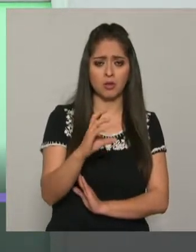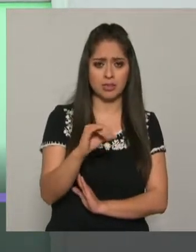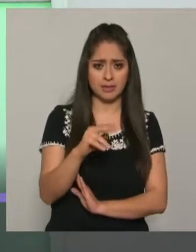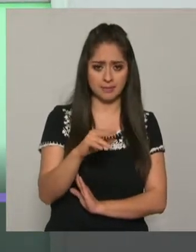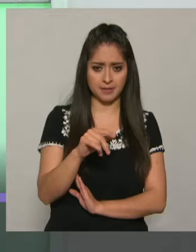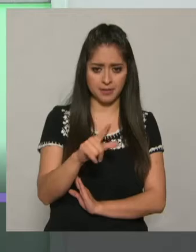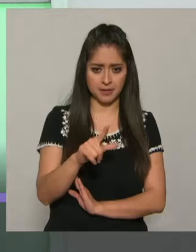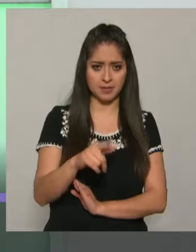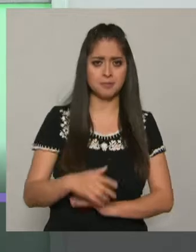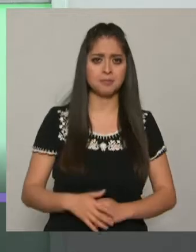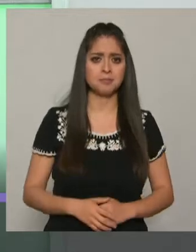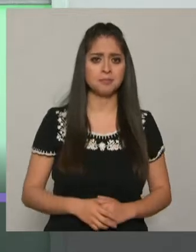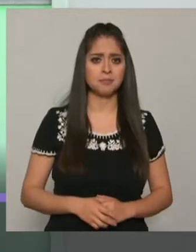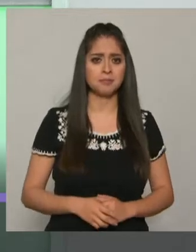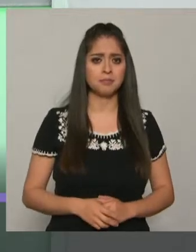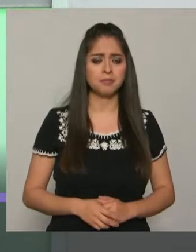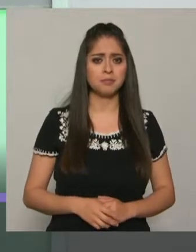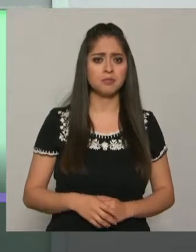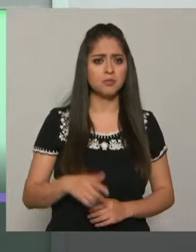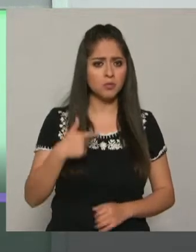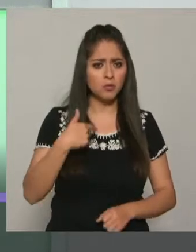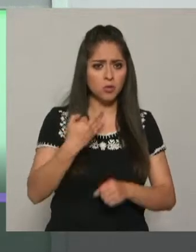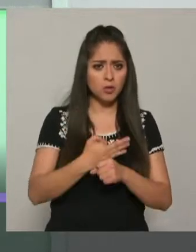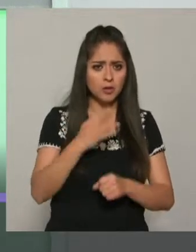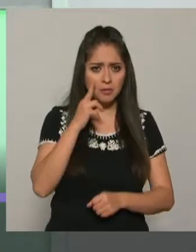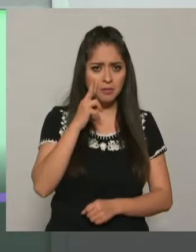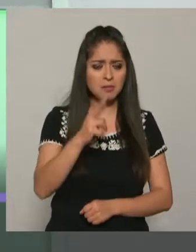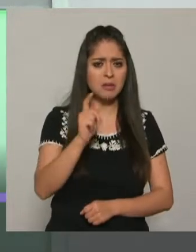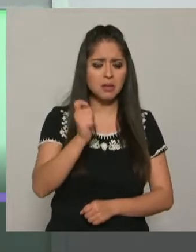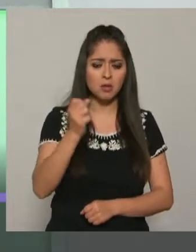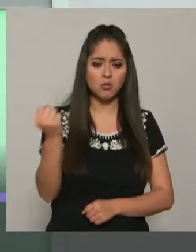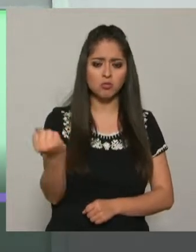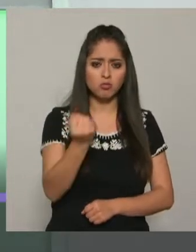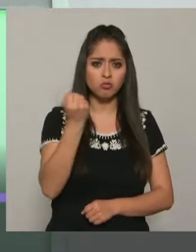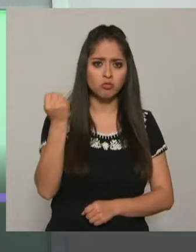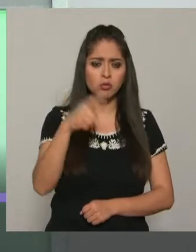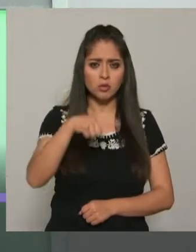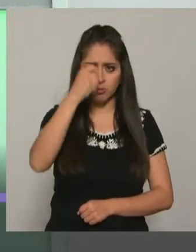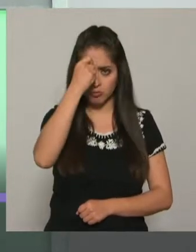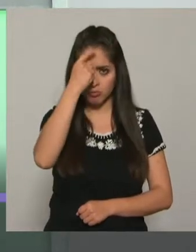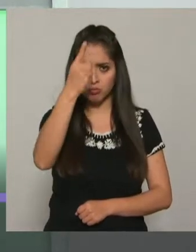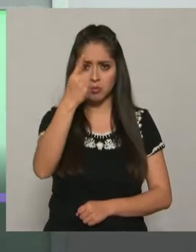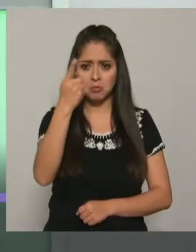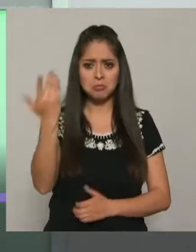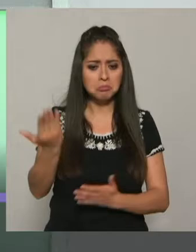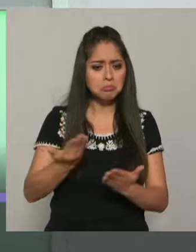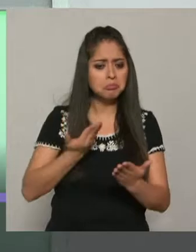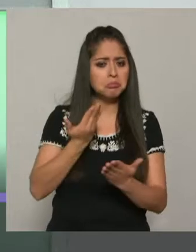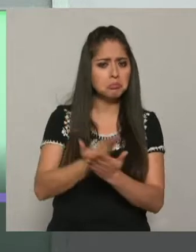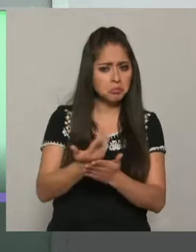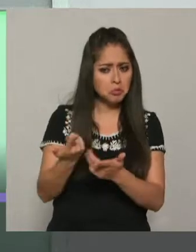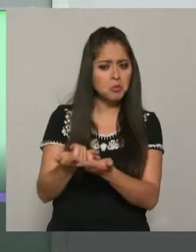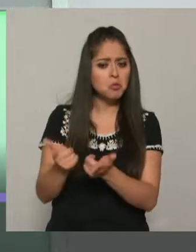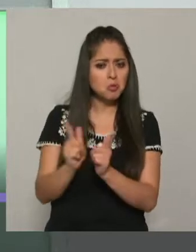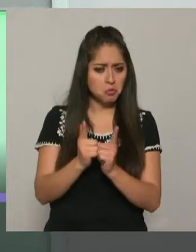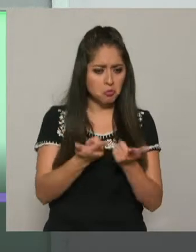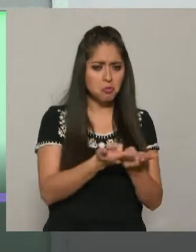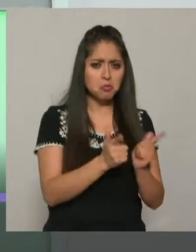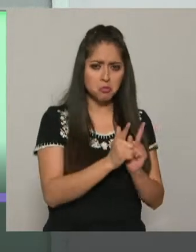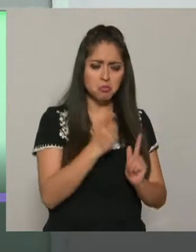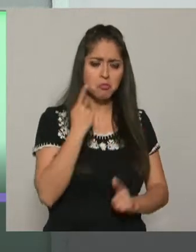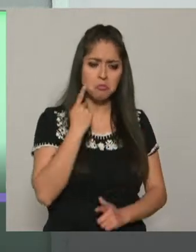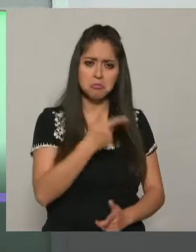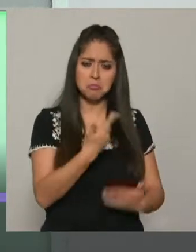que vimos es que afortunadamente la iniciativa es bien vista por la mayoría de los partidos, en este caso lo que es PRD y